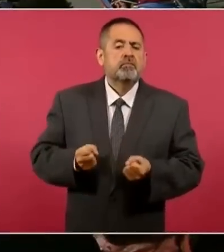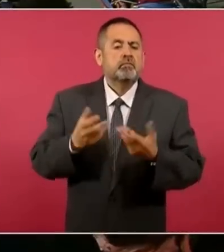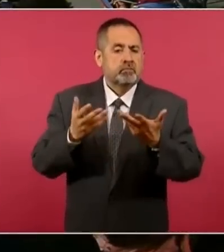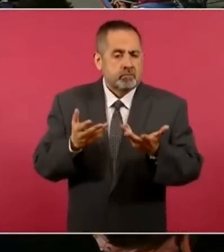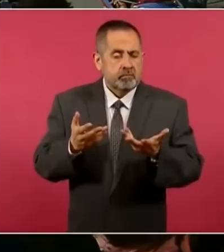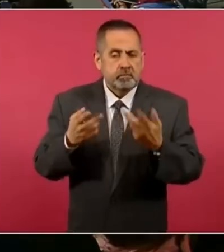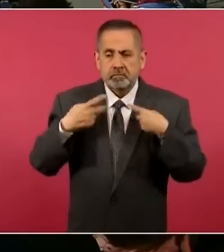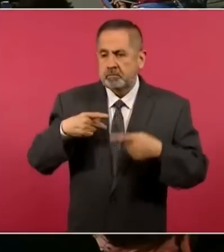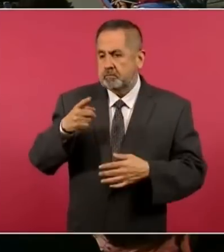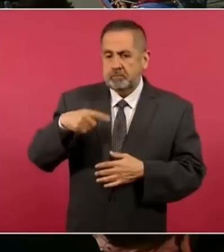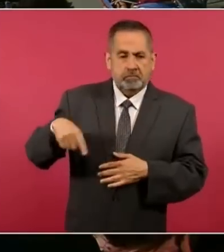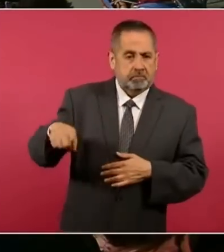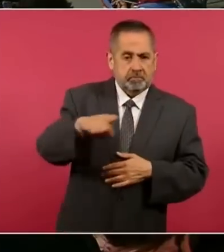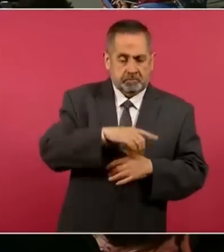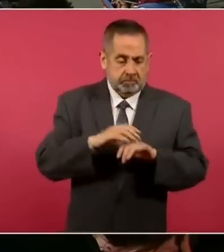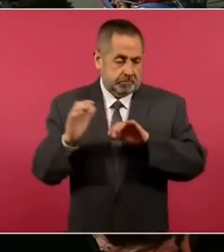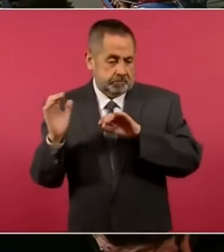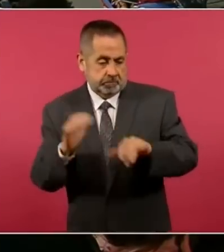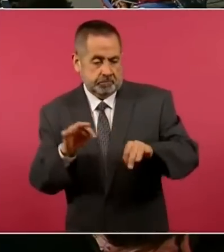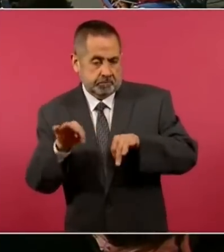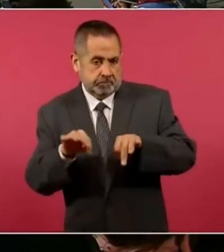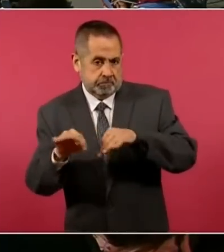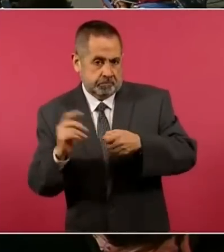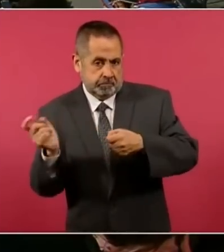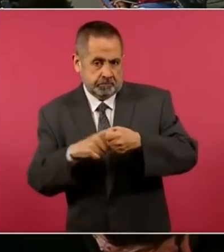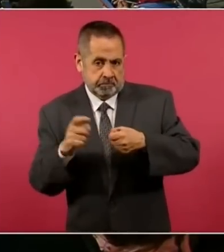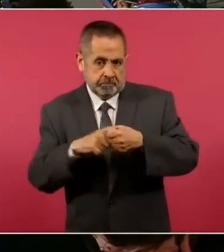los trabajadores inscritos